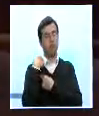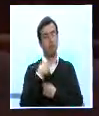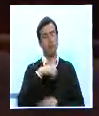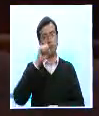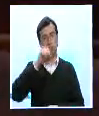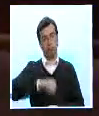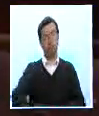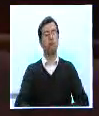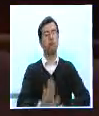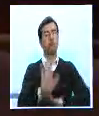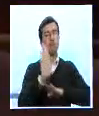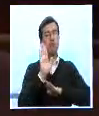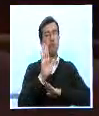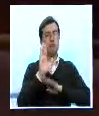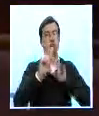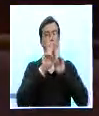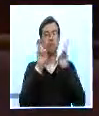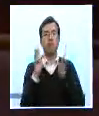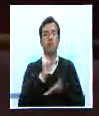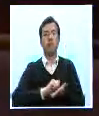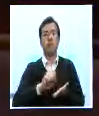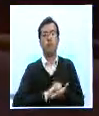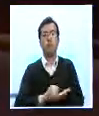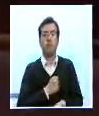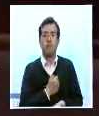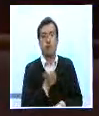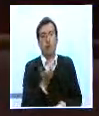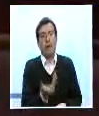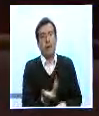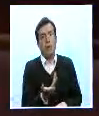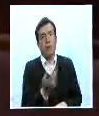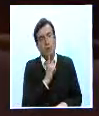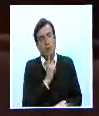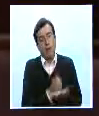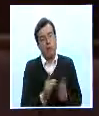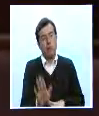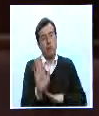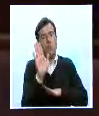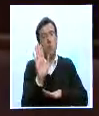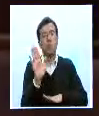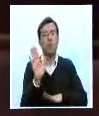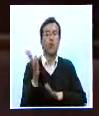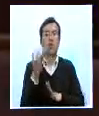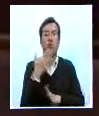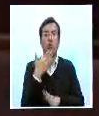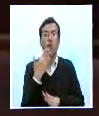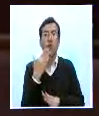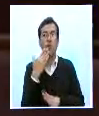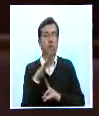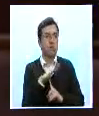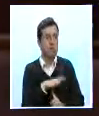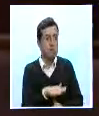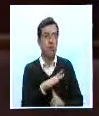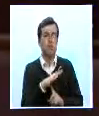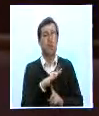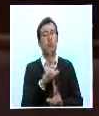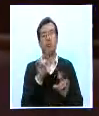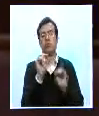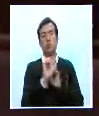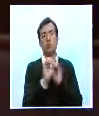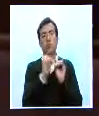compromisos al frente de la propiedad intelectual que claro estos compromisos no pueden criminalizar como ustedes muy bien lo